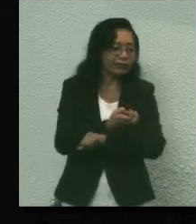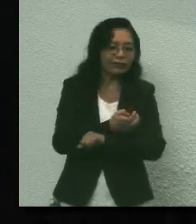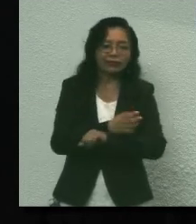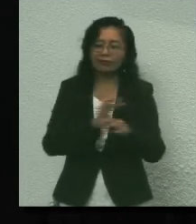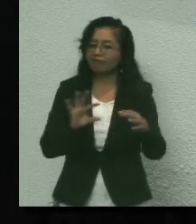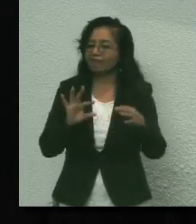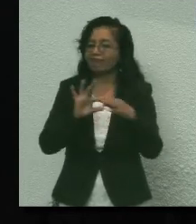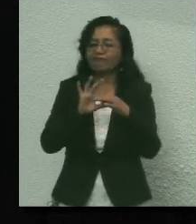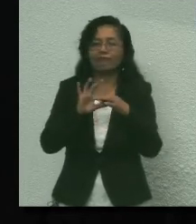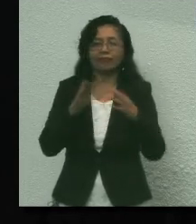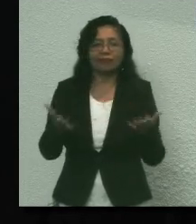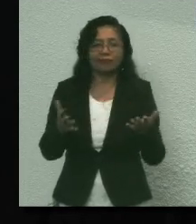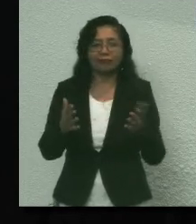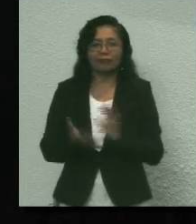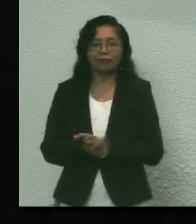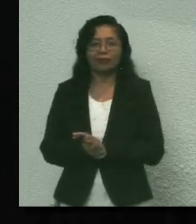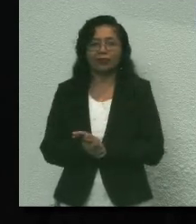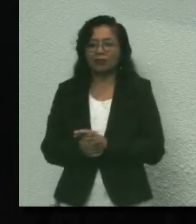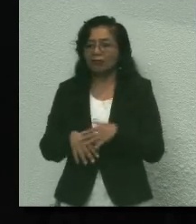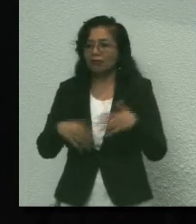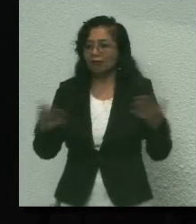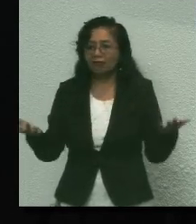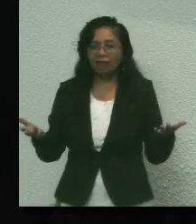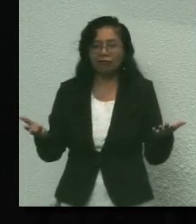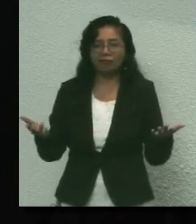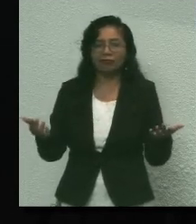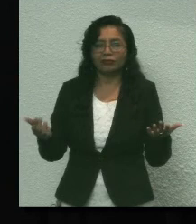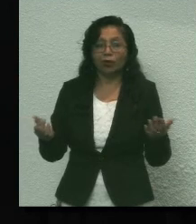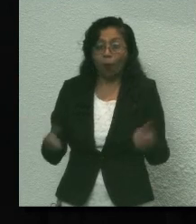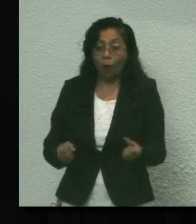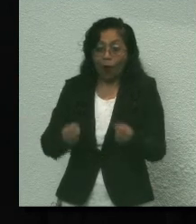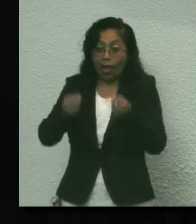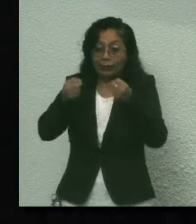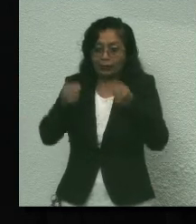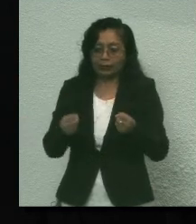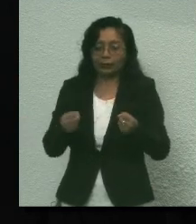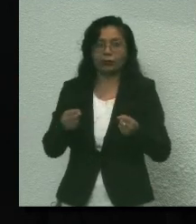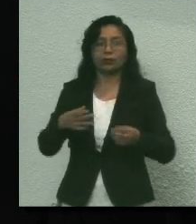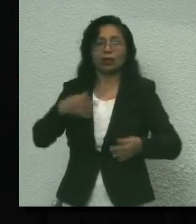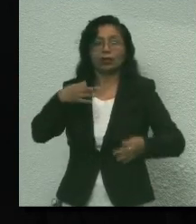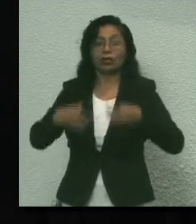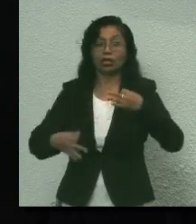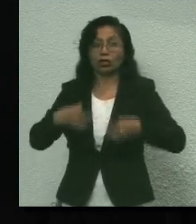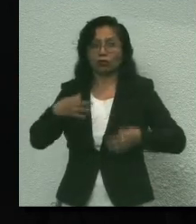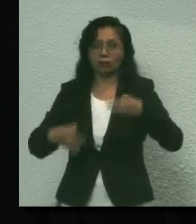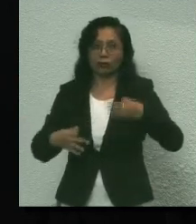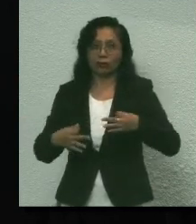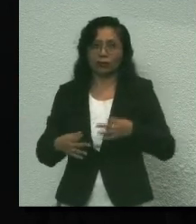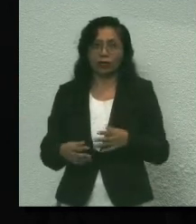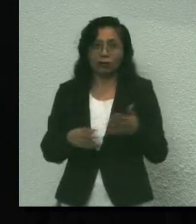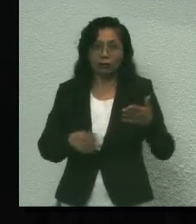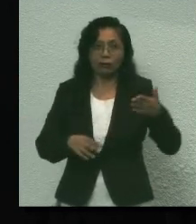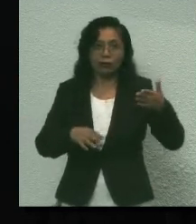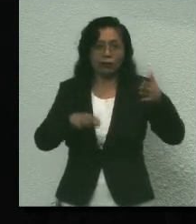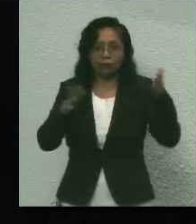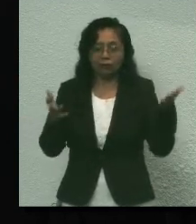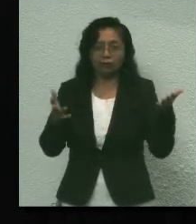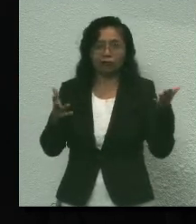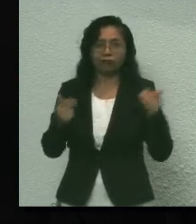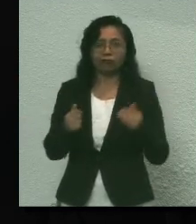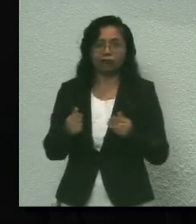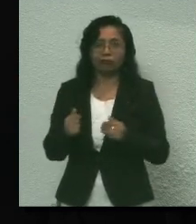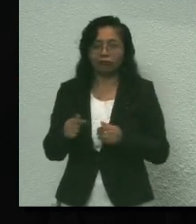ni siquiera en sectores tan sensibles como la seguridad y la justicia, donde los titulares impuestos